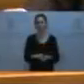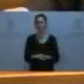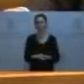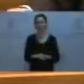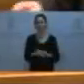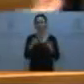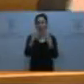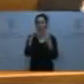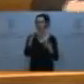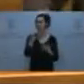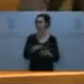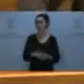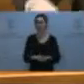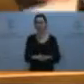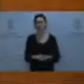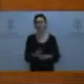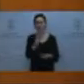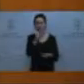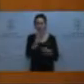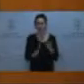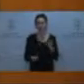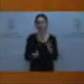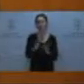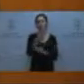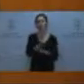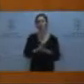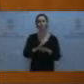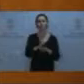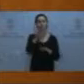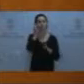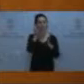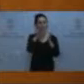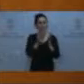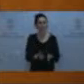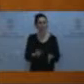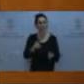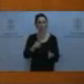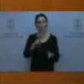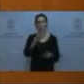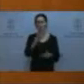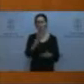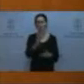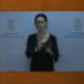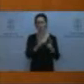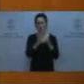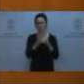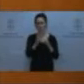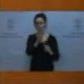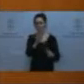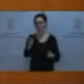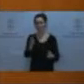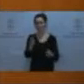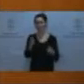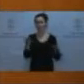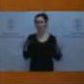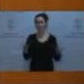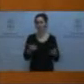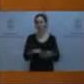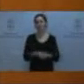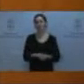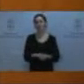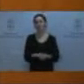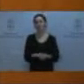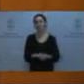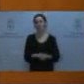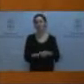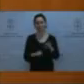Gracias, presidente. Buenos días, consejera. La pregunta que le hacemos desde el Grupo Parlamentario Popular es que si está